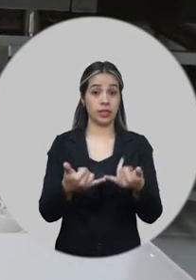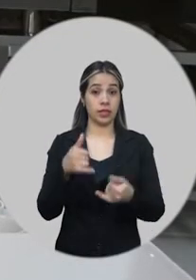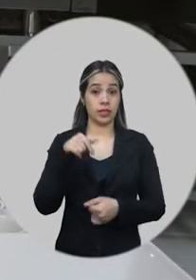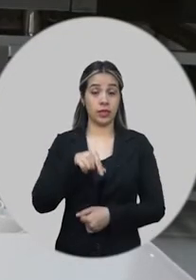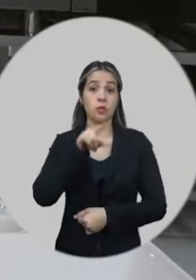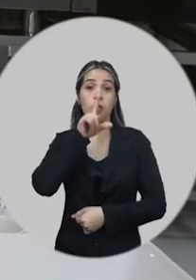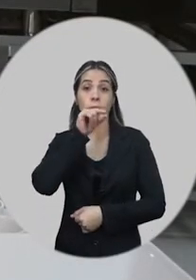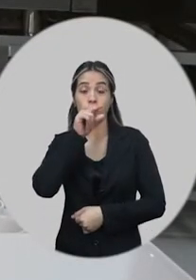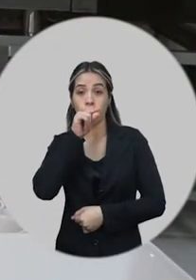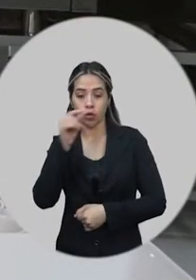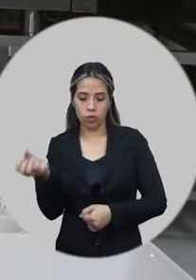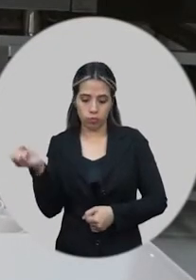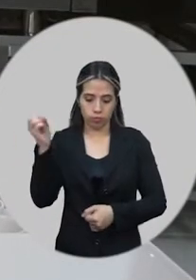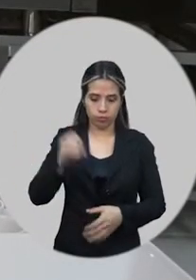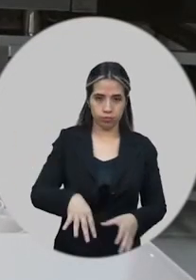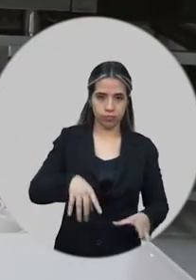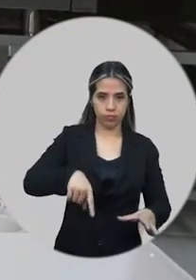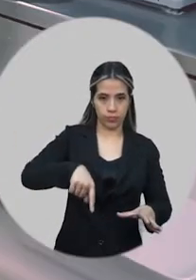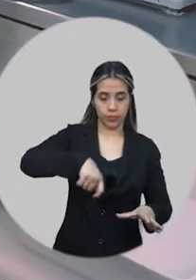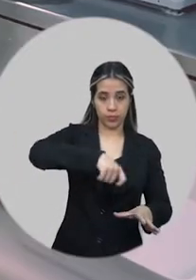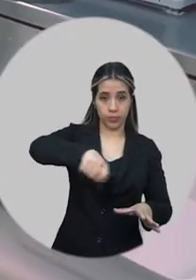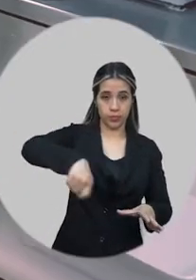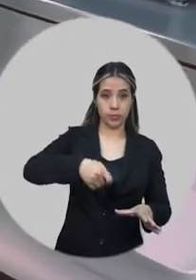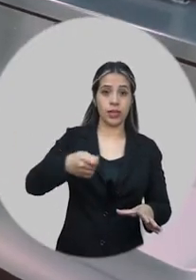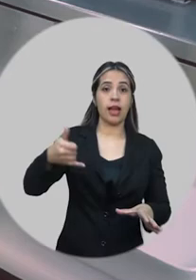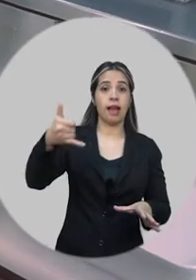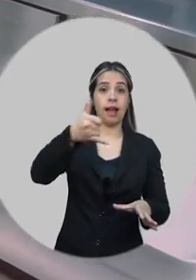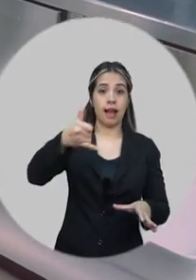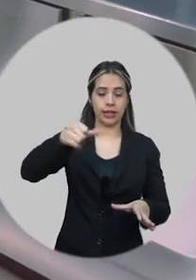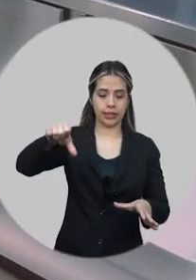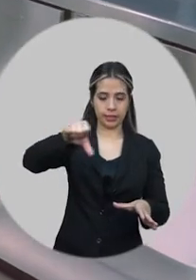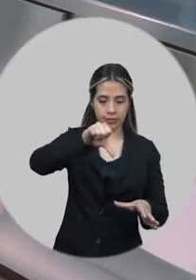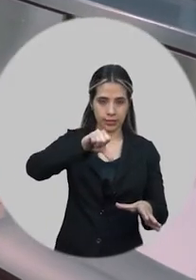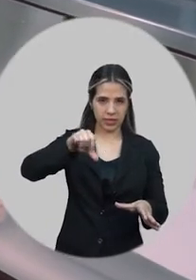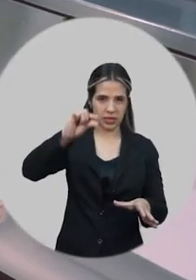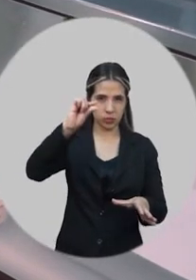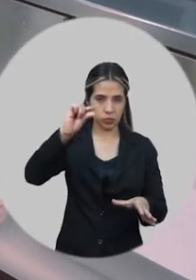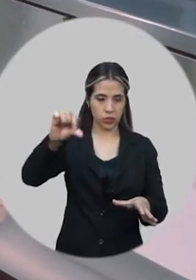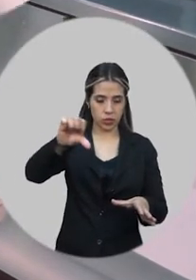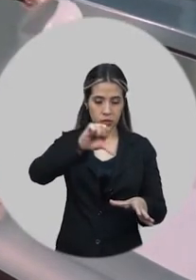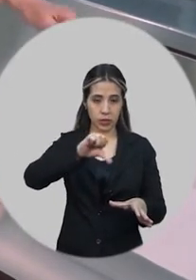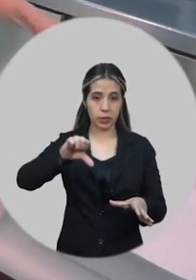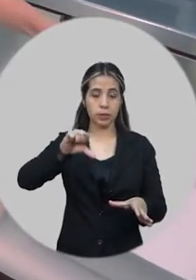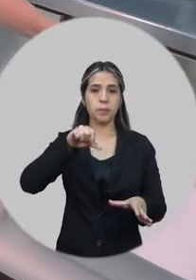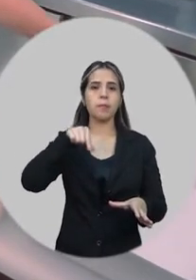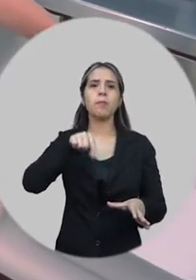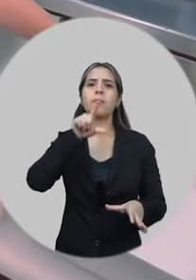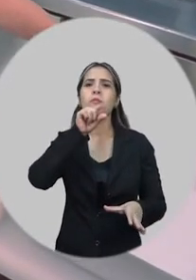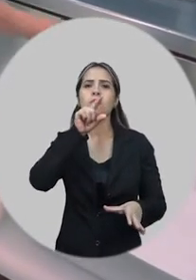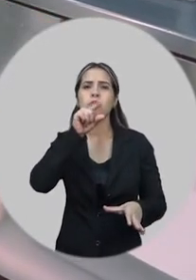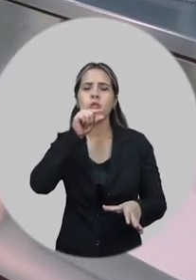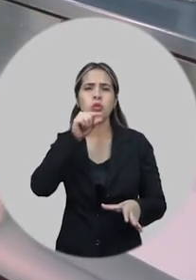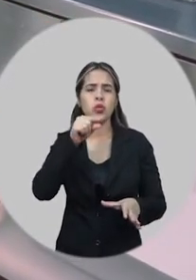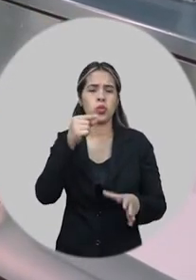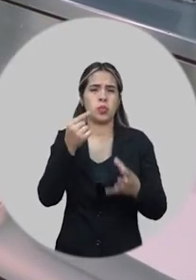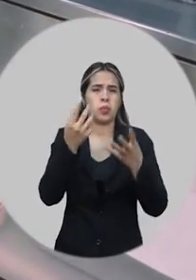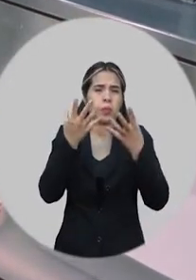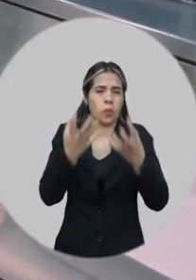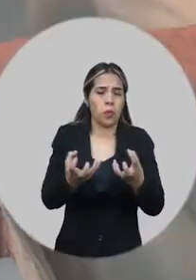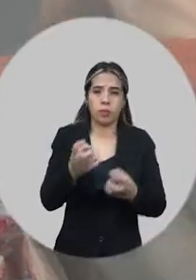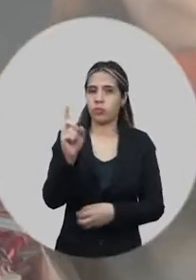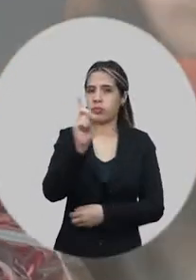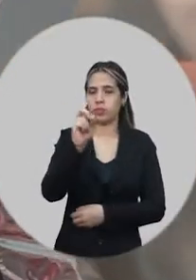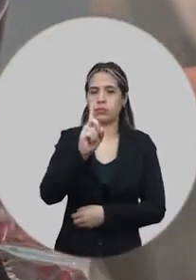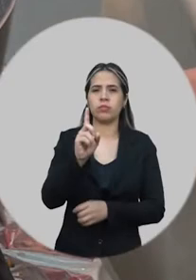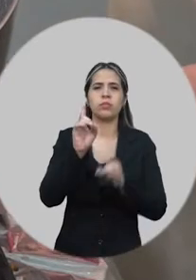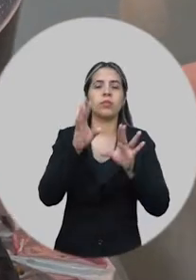Tenemos ya el pollo en nuestra cacerola con nuestro aceite. La idea es que este pollo se blanquee,